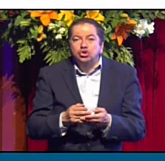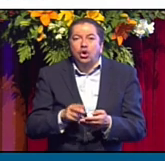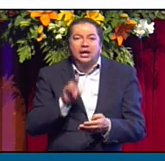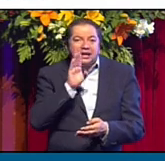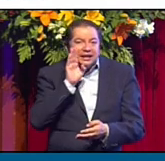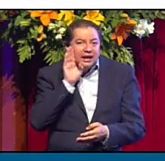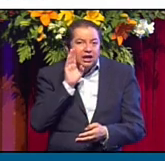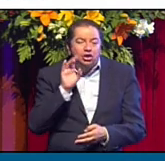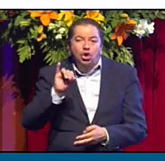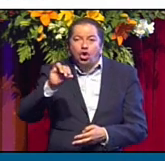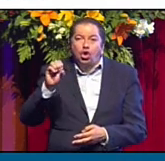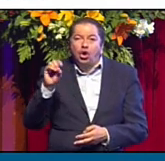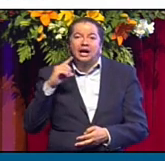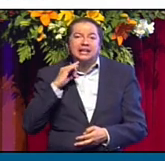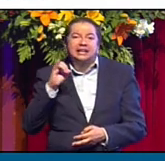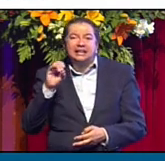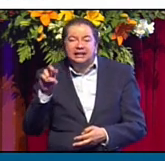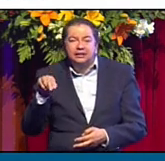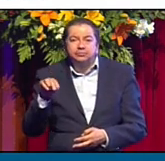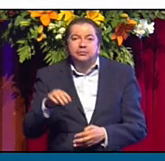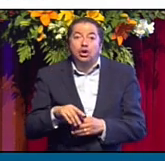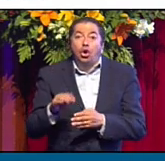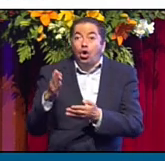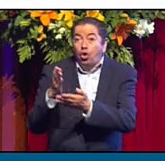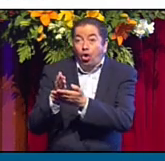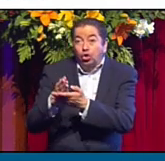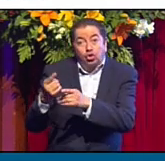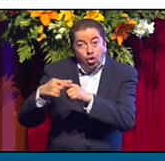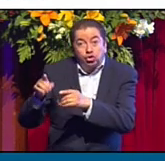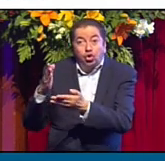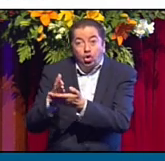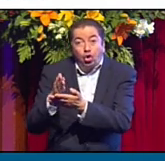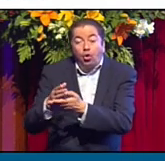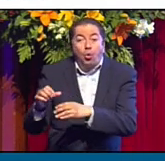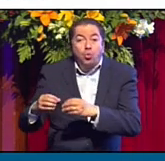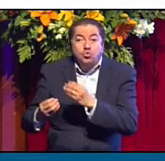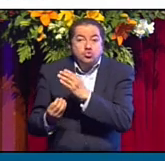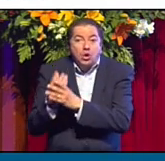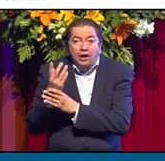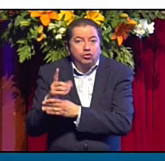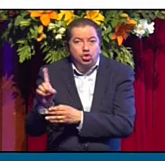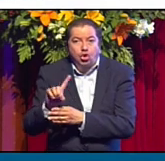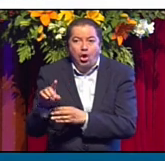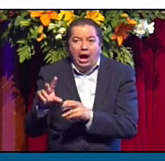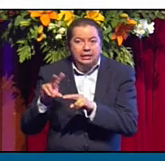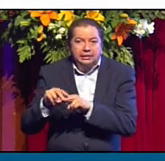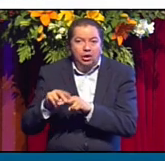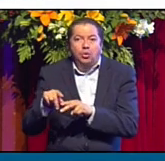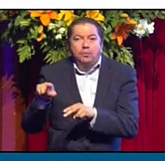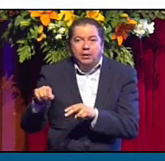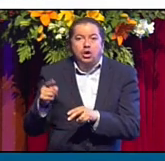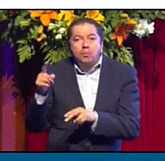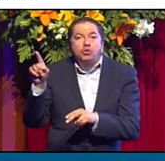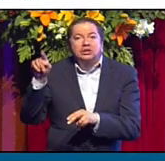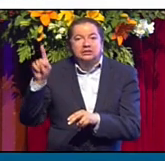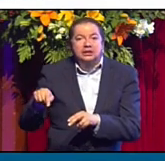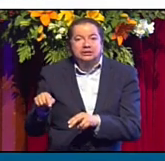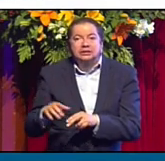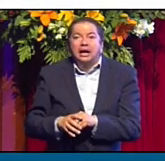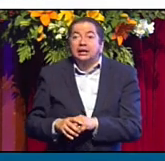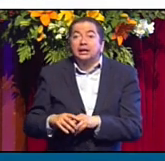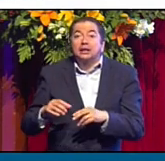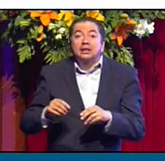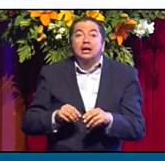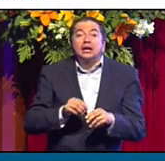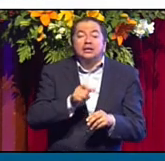del colegio Joaquín Vicuña Larraín, un colegio que es Nobel, que es joven, que no es de los más antiguos, pero que tiene un porcentaje importante de la población,